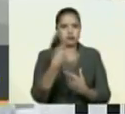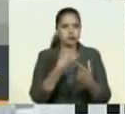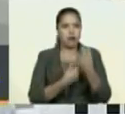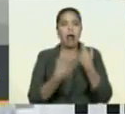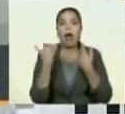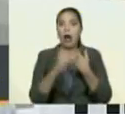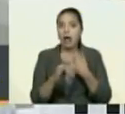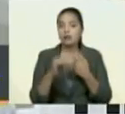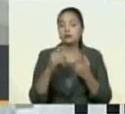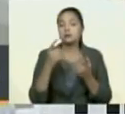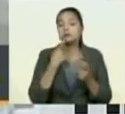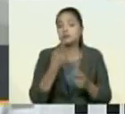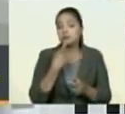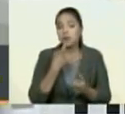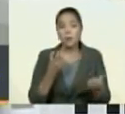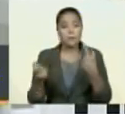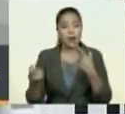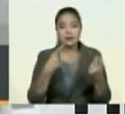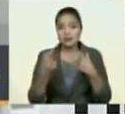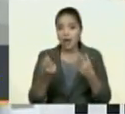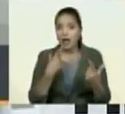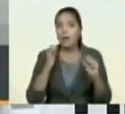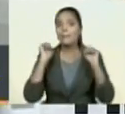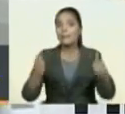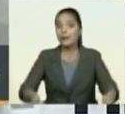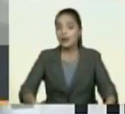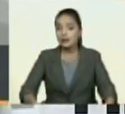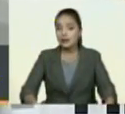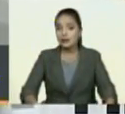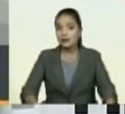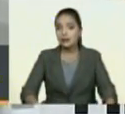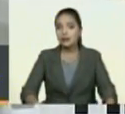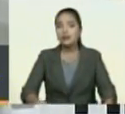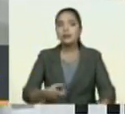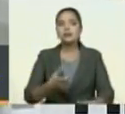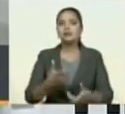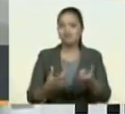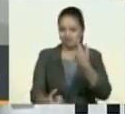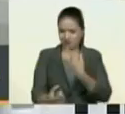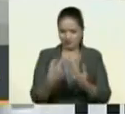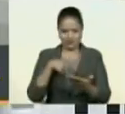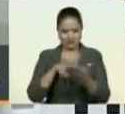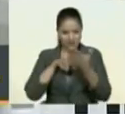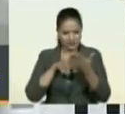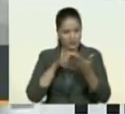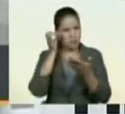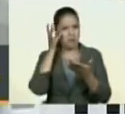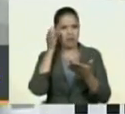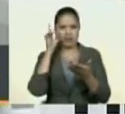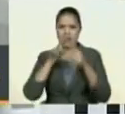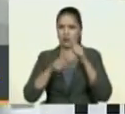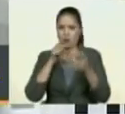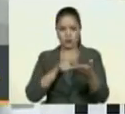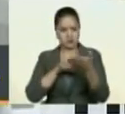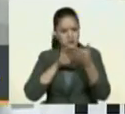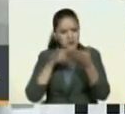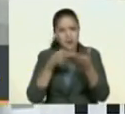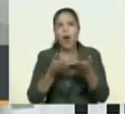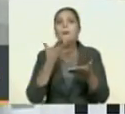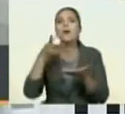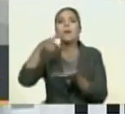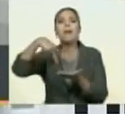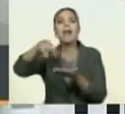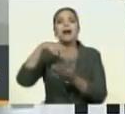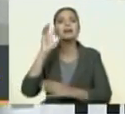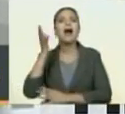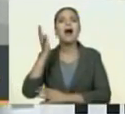está circulando, mensajes donde comienzan a decir cosas que son falsas. Por ejemplo, que en la Plaza